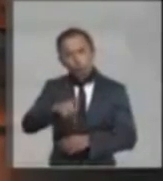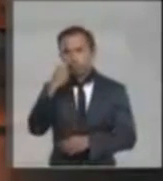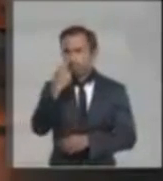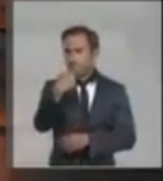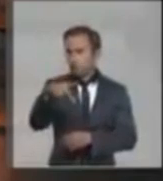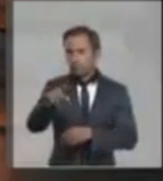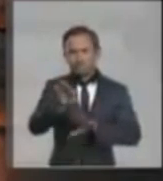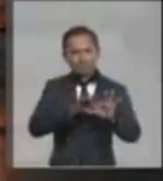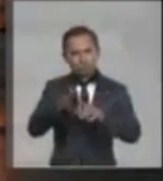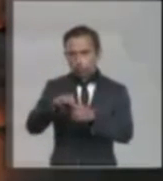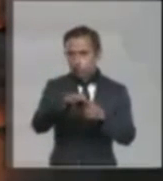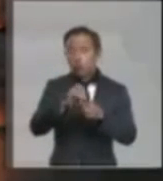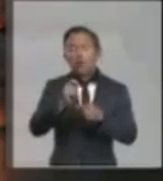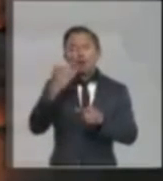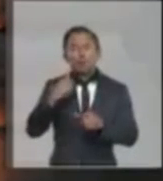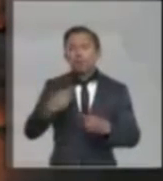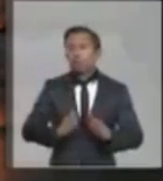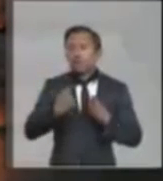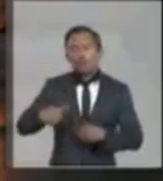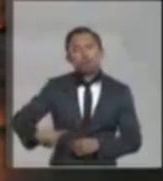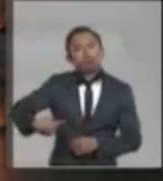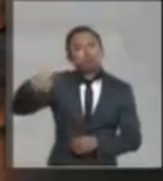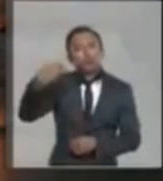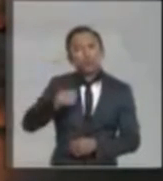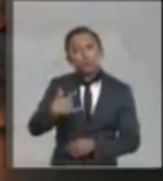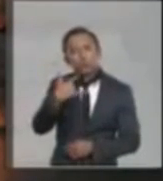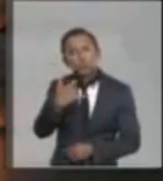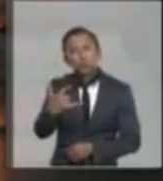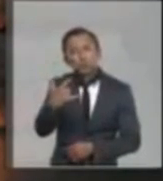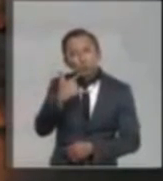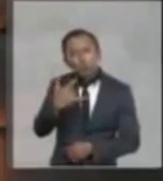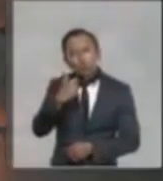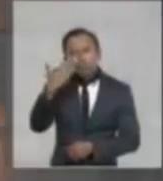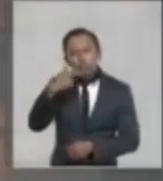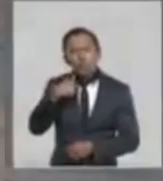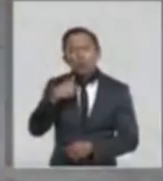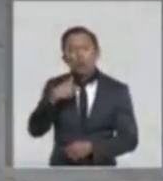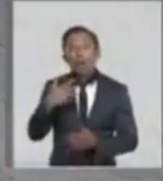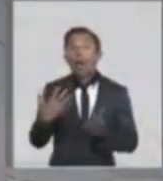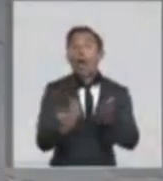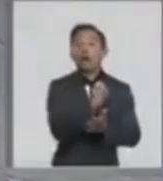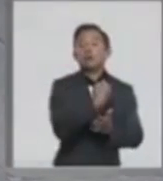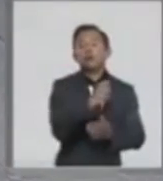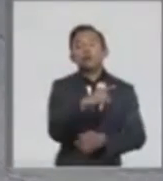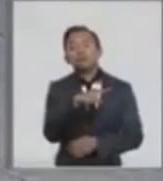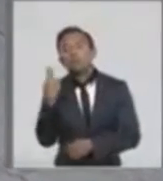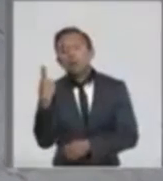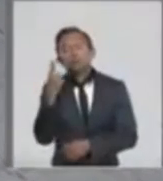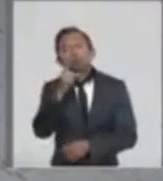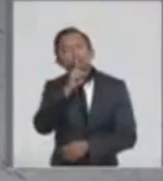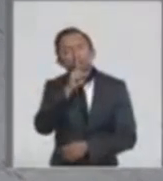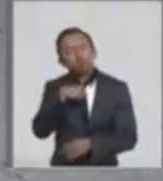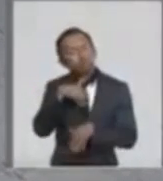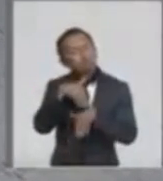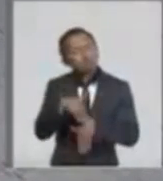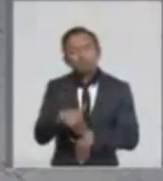en mi país toda mi vida, por eso sé ganar, sé perder, que esa es parte básica de la democracia.